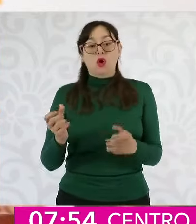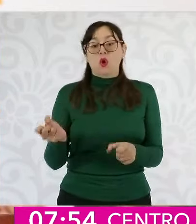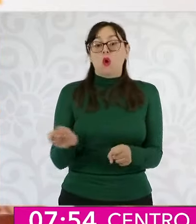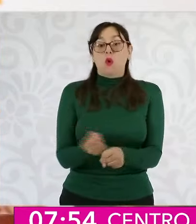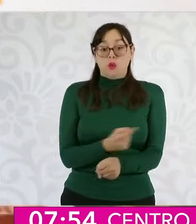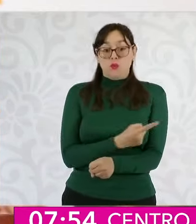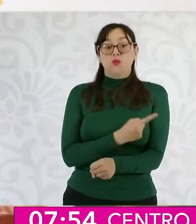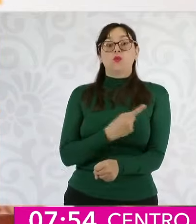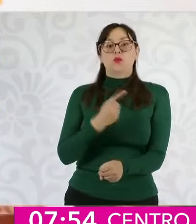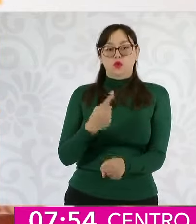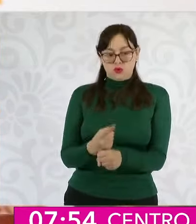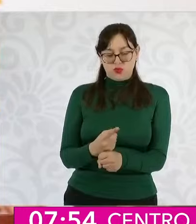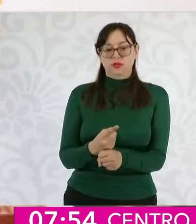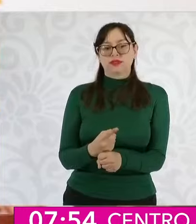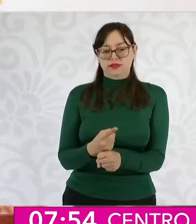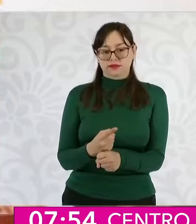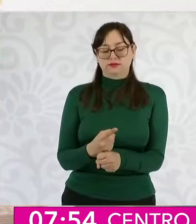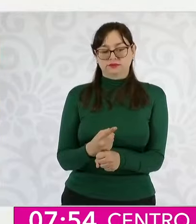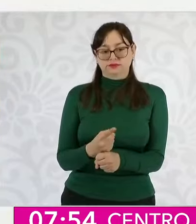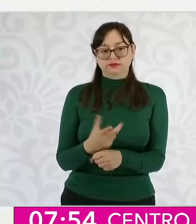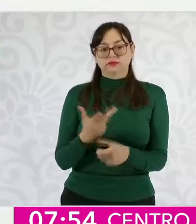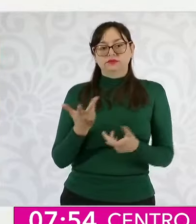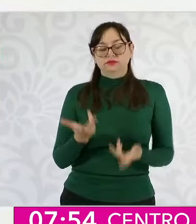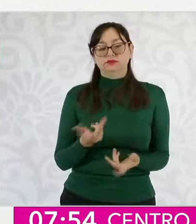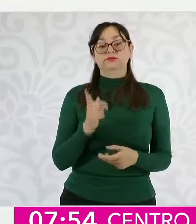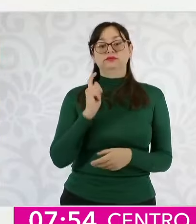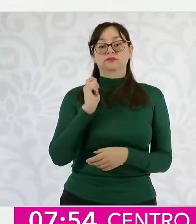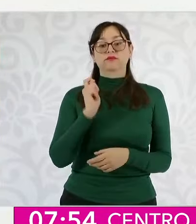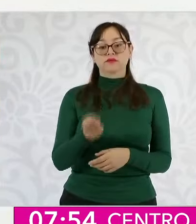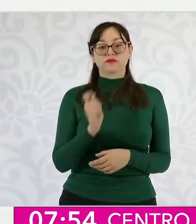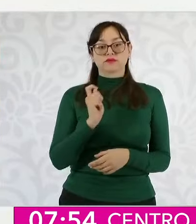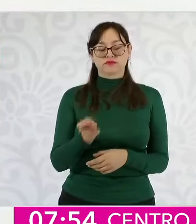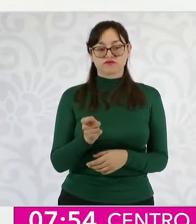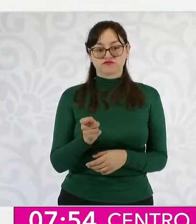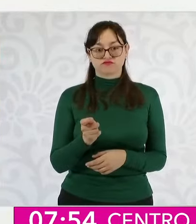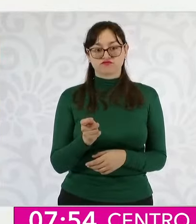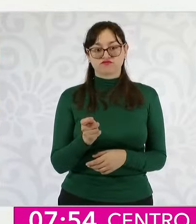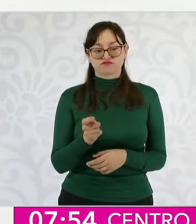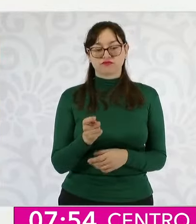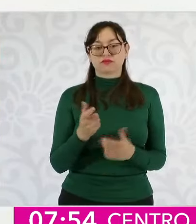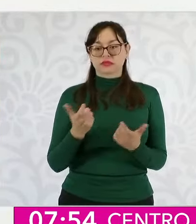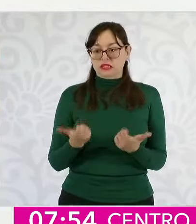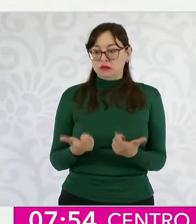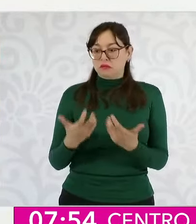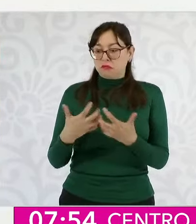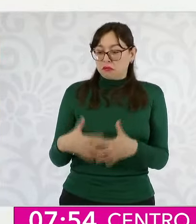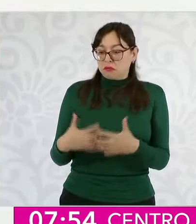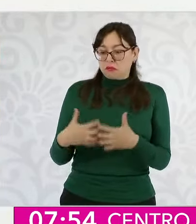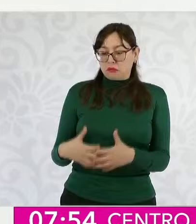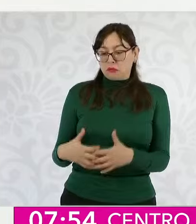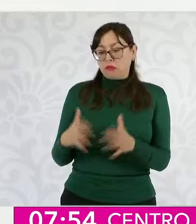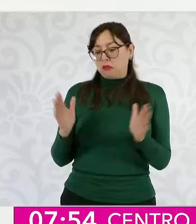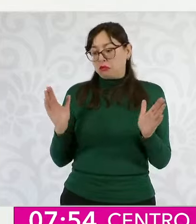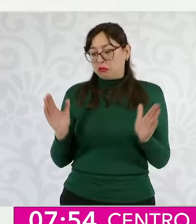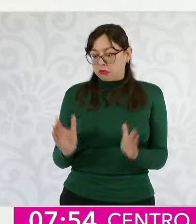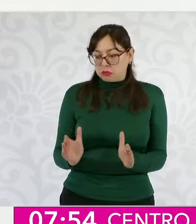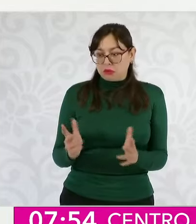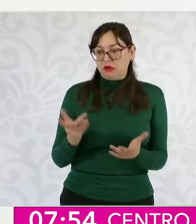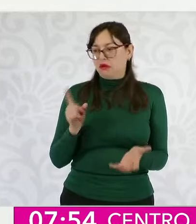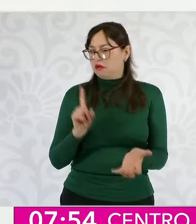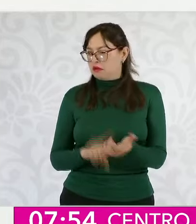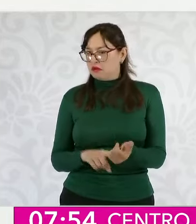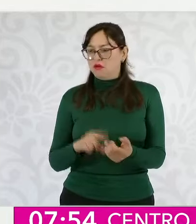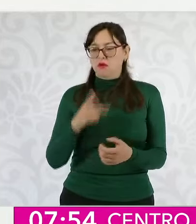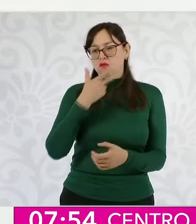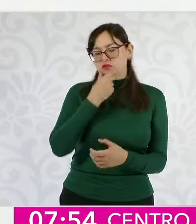en México para romper con el ciclo de bajo crecimiento, pero también de reproducción de desigualdades,